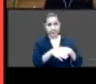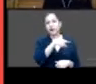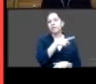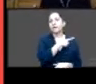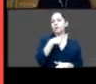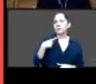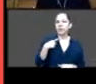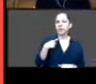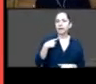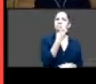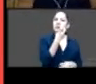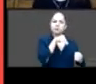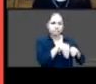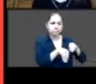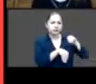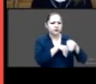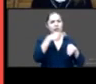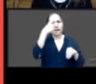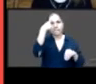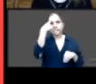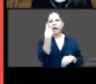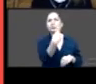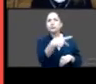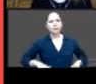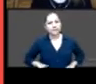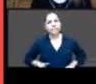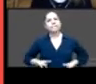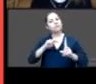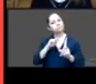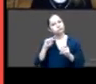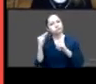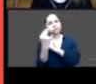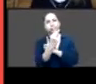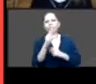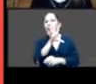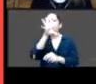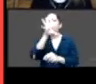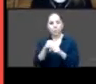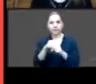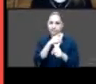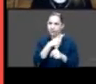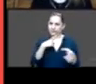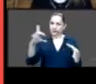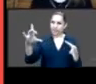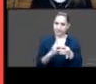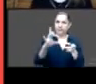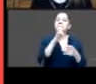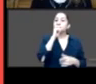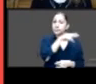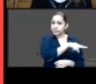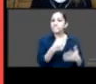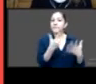además, lo toma desde la integralidad y no solo como desde la dimensión de salud. Además, en su diversidad, tiene ocho ejes rectores que